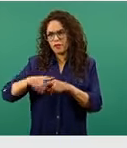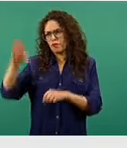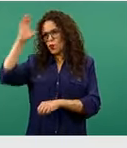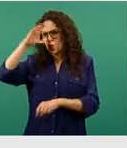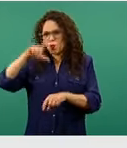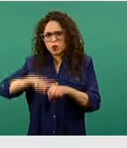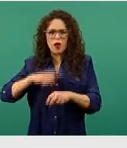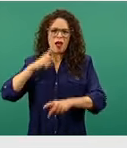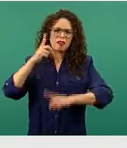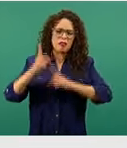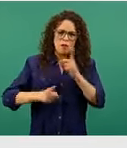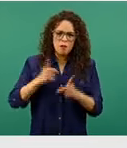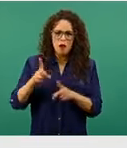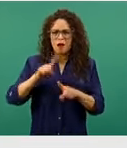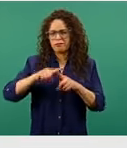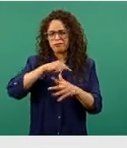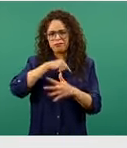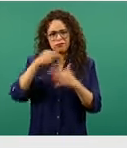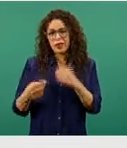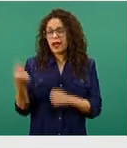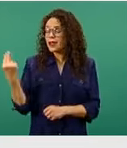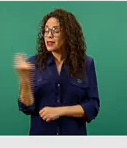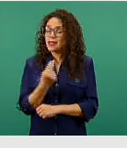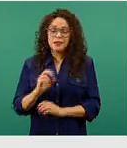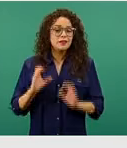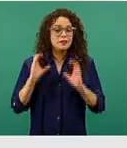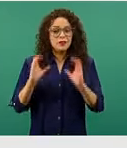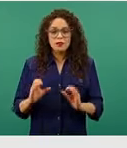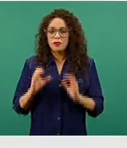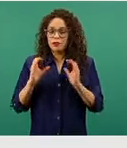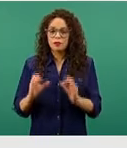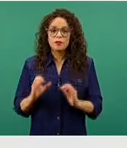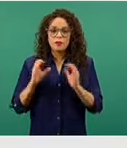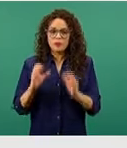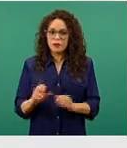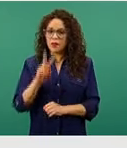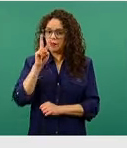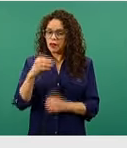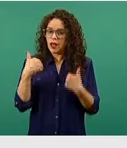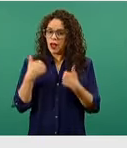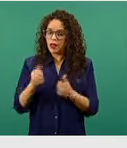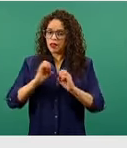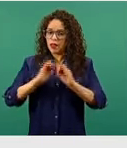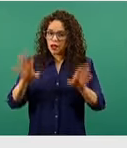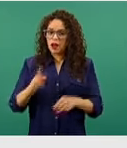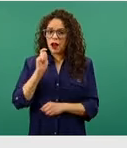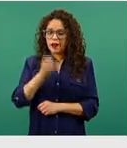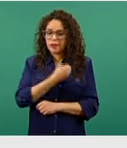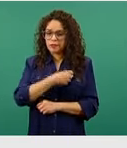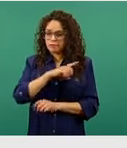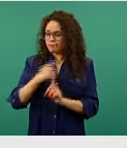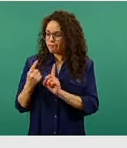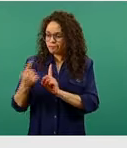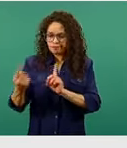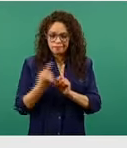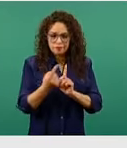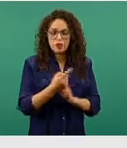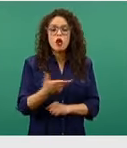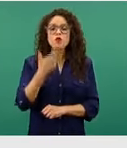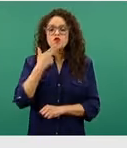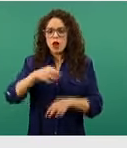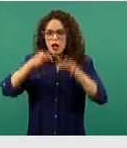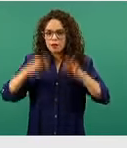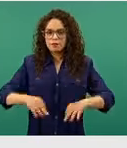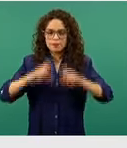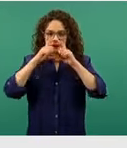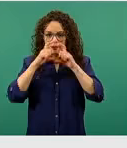culturales, deportivos, hay que cuidarnos. Enfatizar en que estas medidas de mantener la sana distancia, el uso del cubrebocas, el